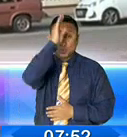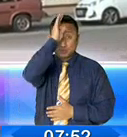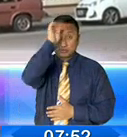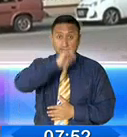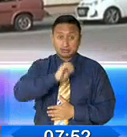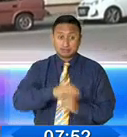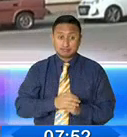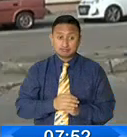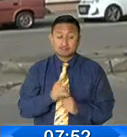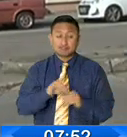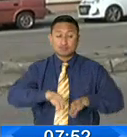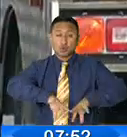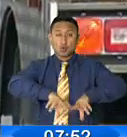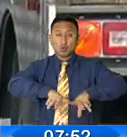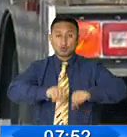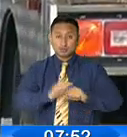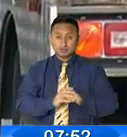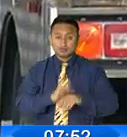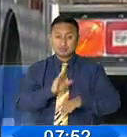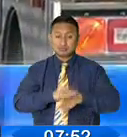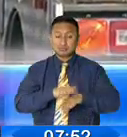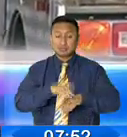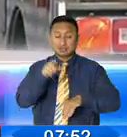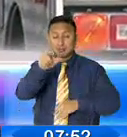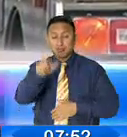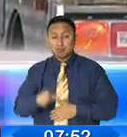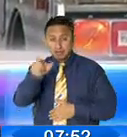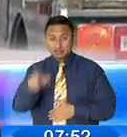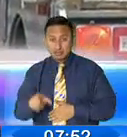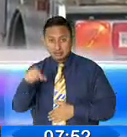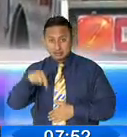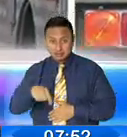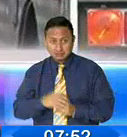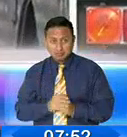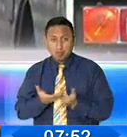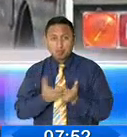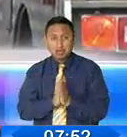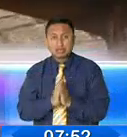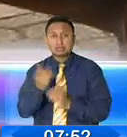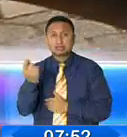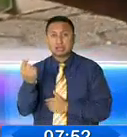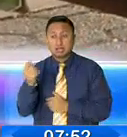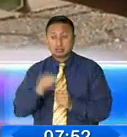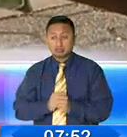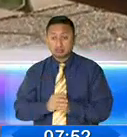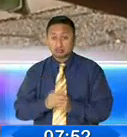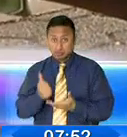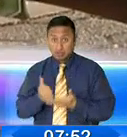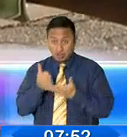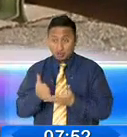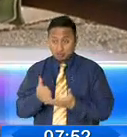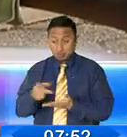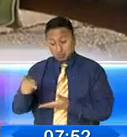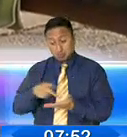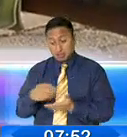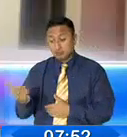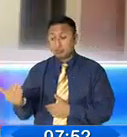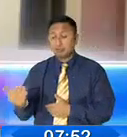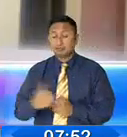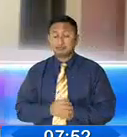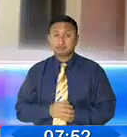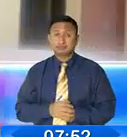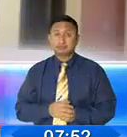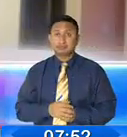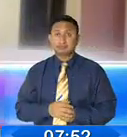de corrupción debido a una presunta red de personas que se dedicaba a solicitar dinero para encontrar cuerpos en contenedores. Y